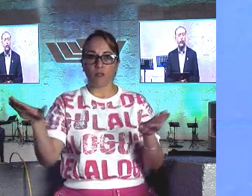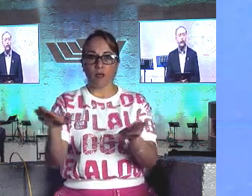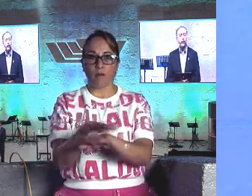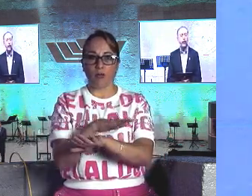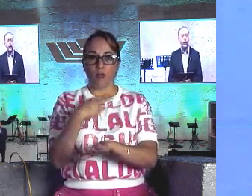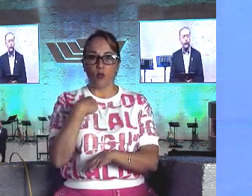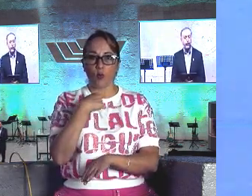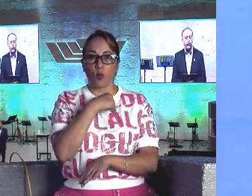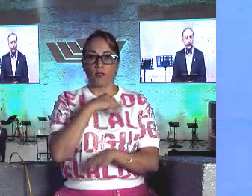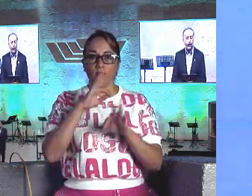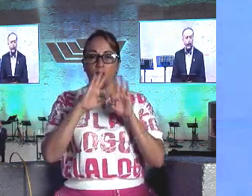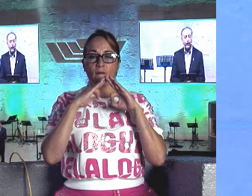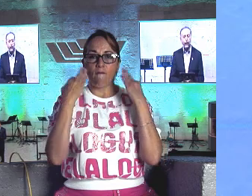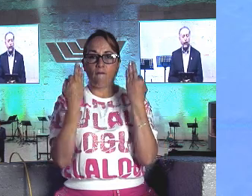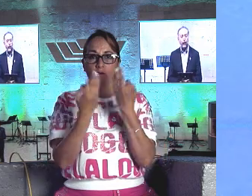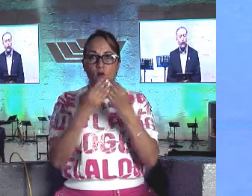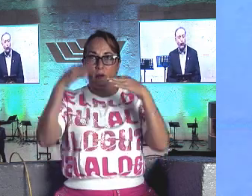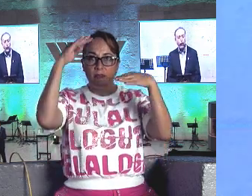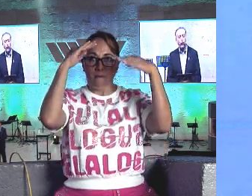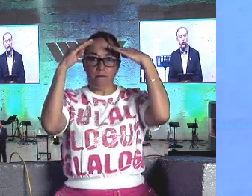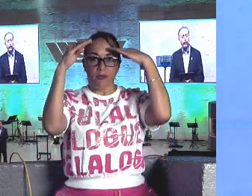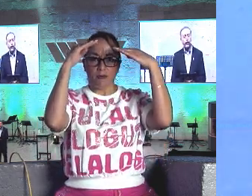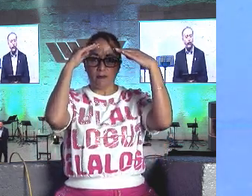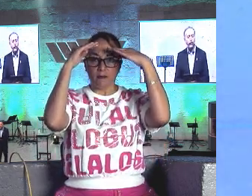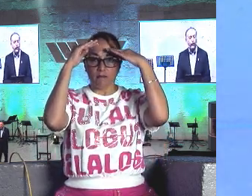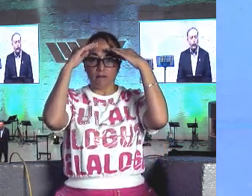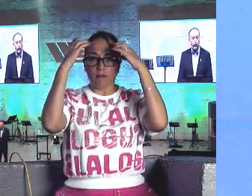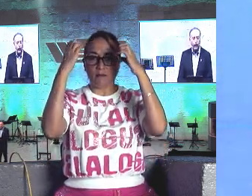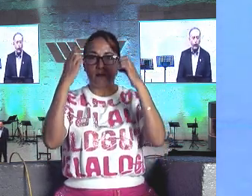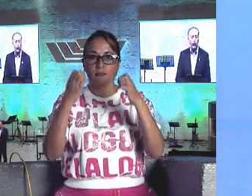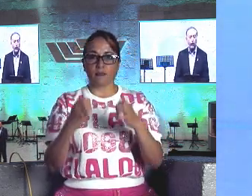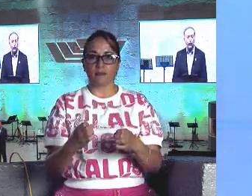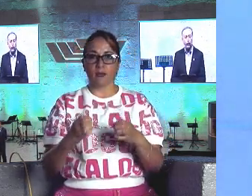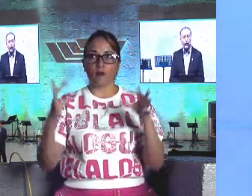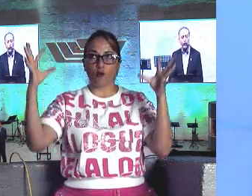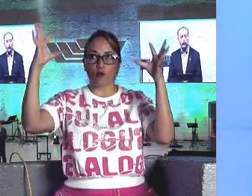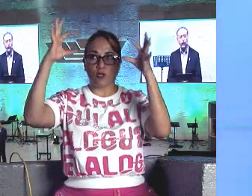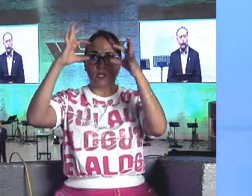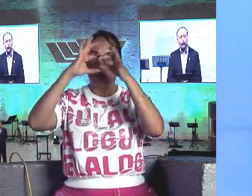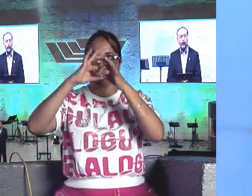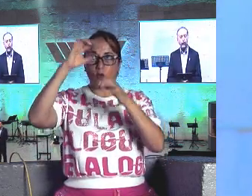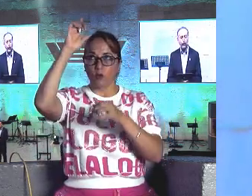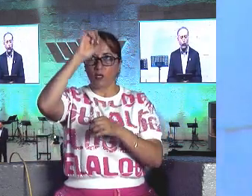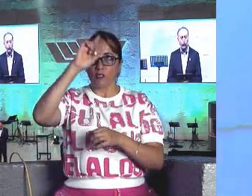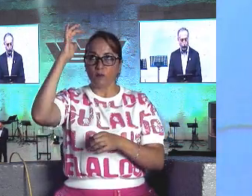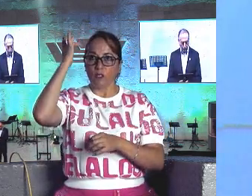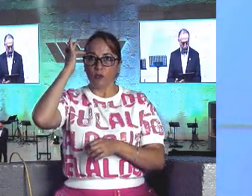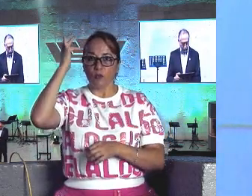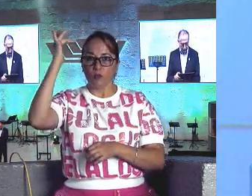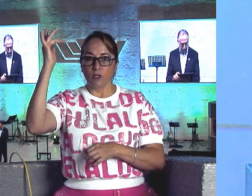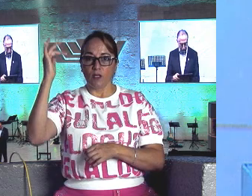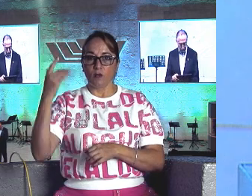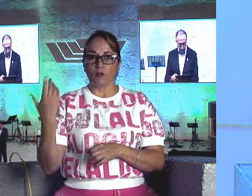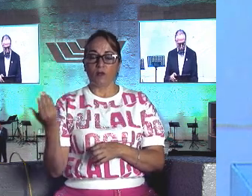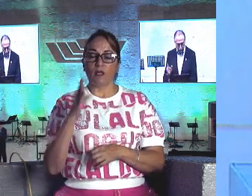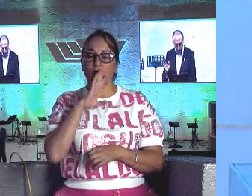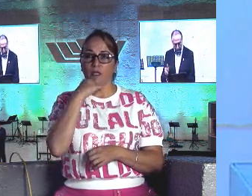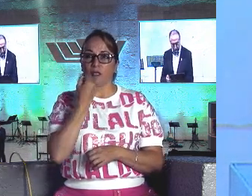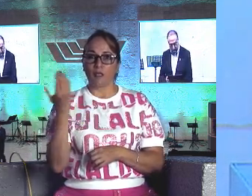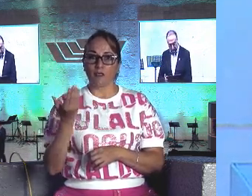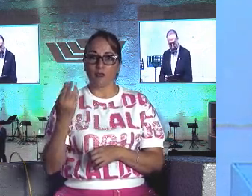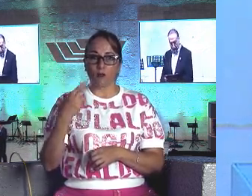nuestra manera de pensar y podamos estar en sintonía con lo que tu Espíritu Santo quiere hacer con nosotros, en el nombre de Jesús,